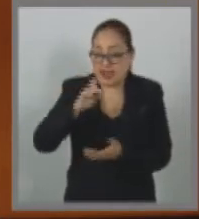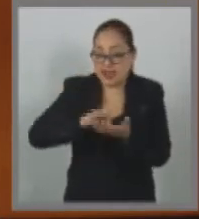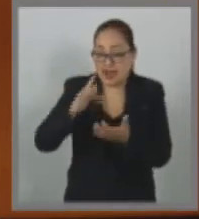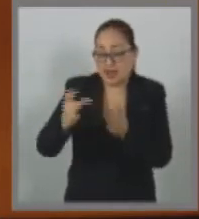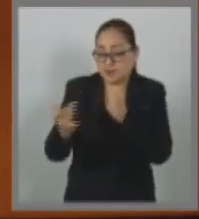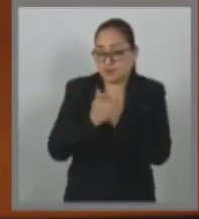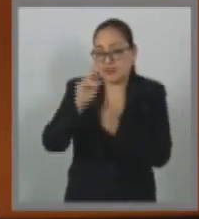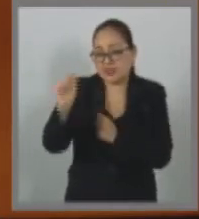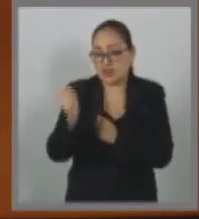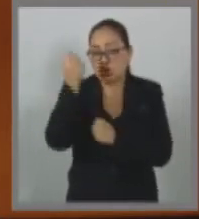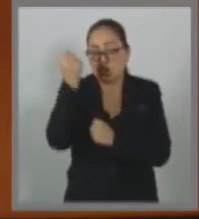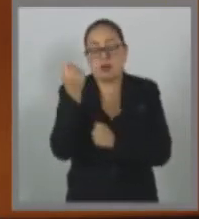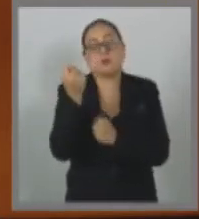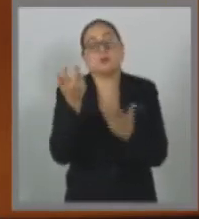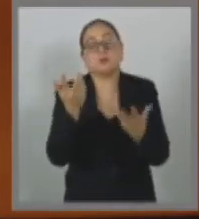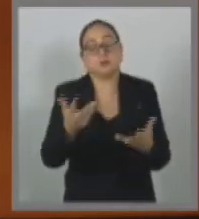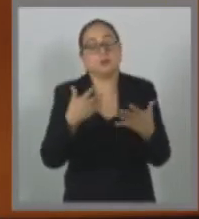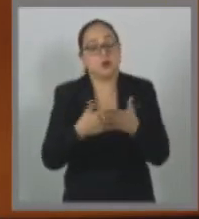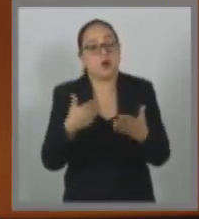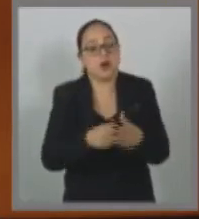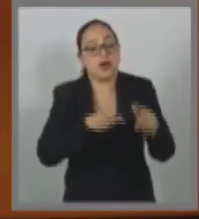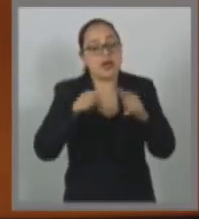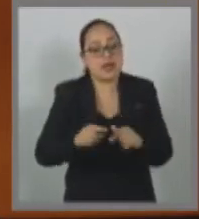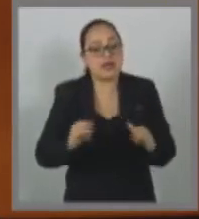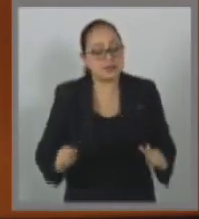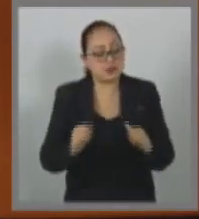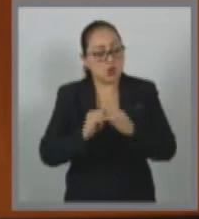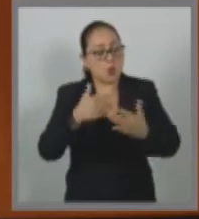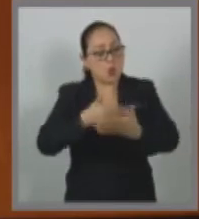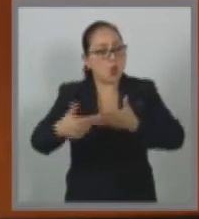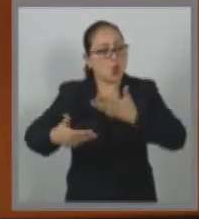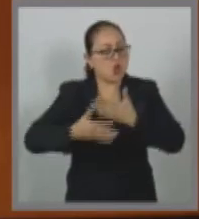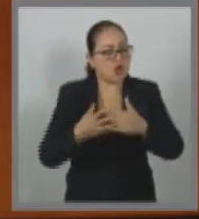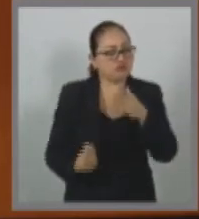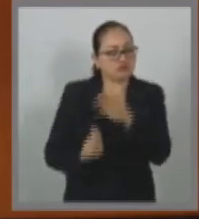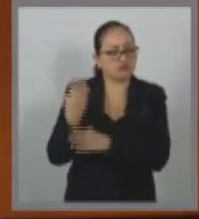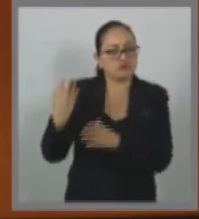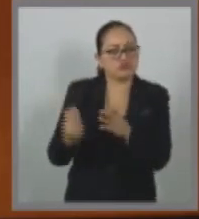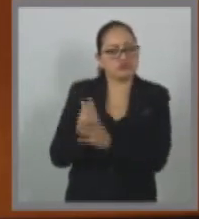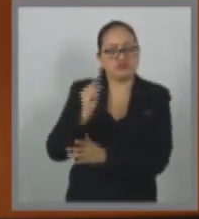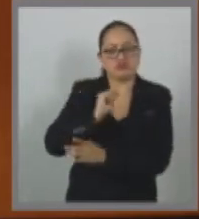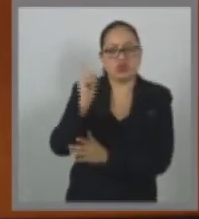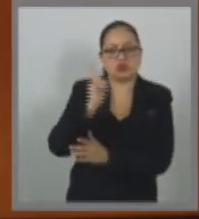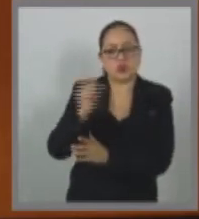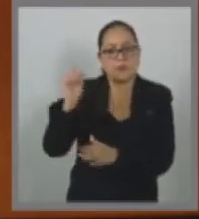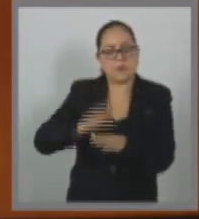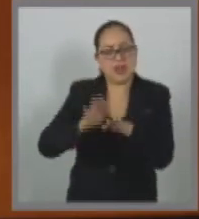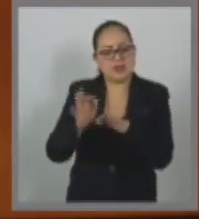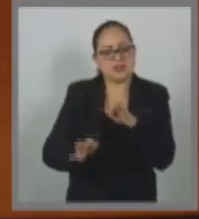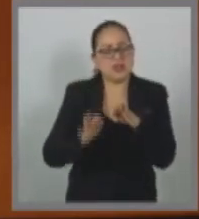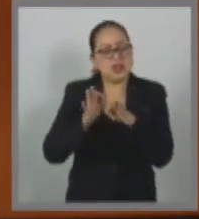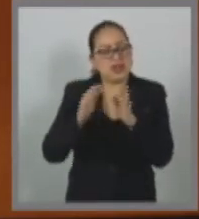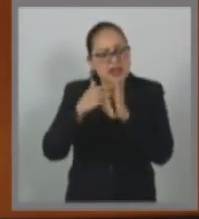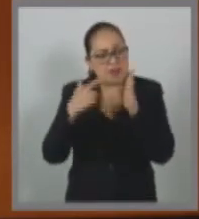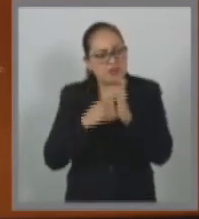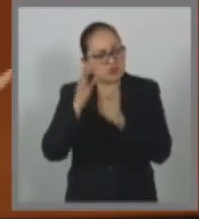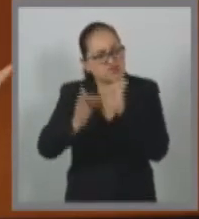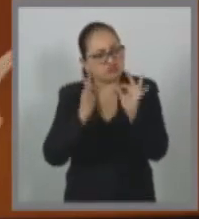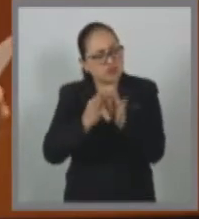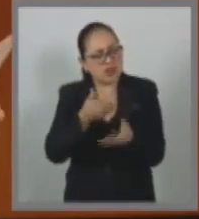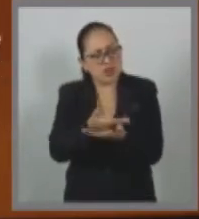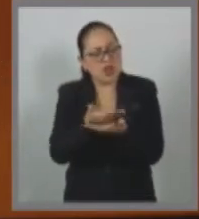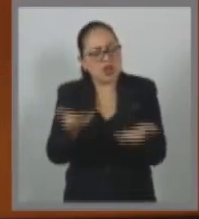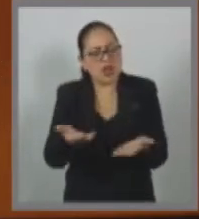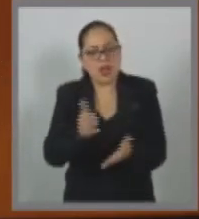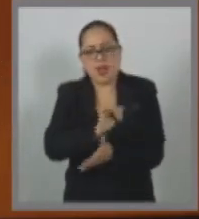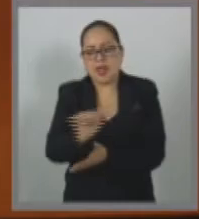punta, nos convierten en una institución moderna y con los más altos estándares a nivel internacional al servicio